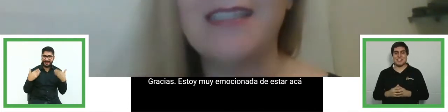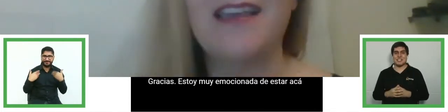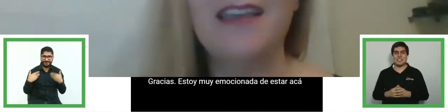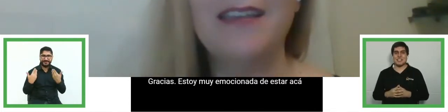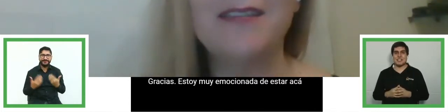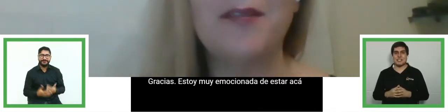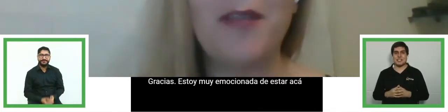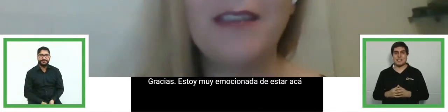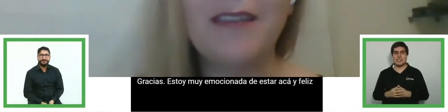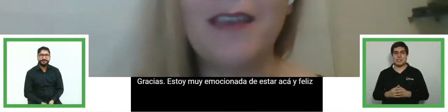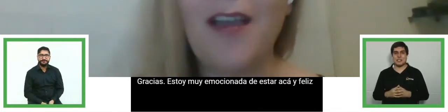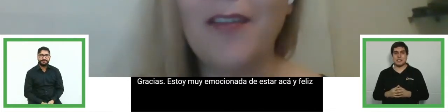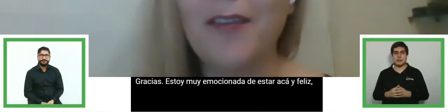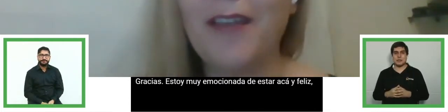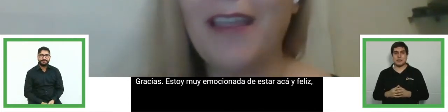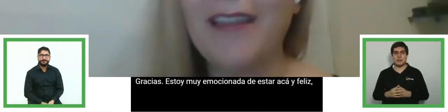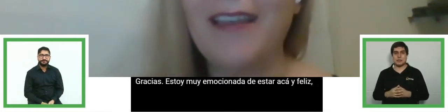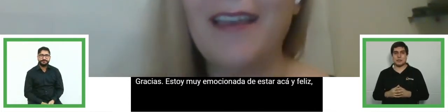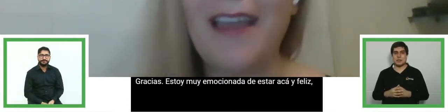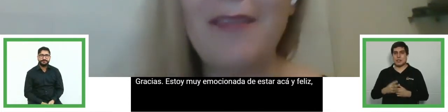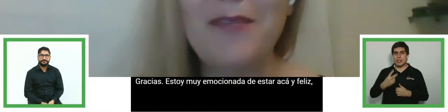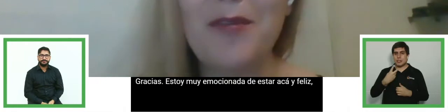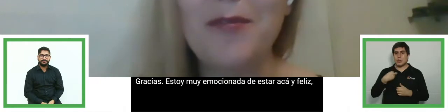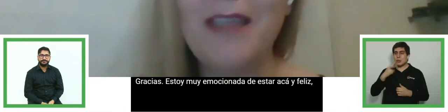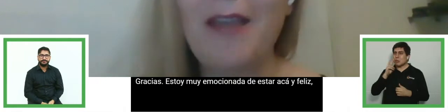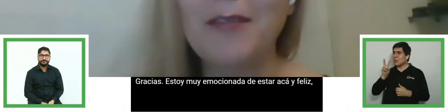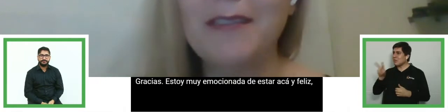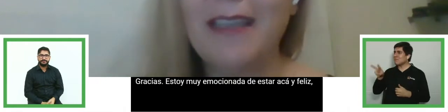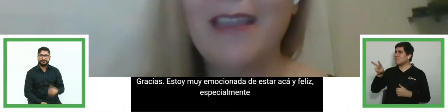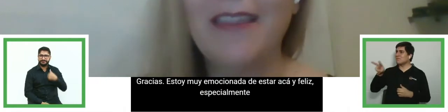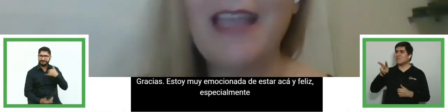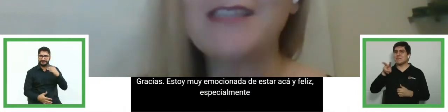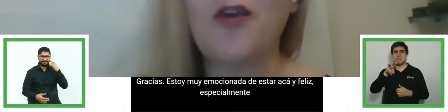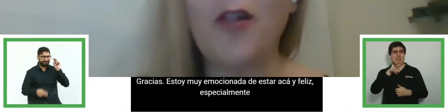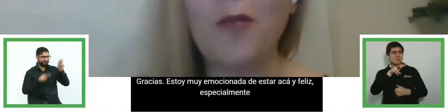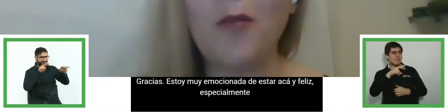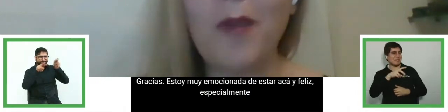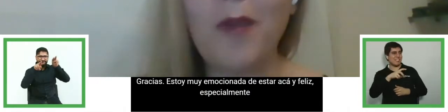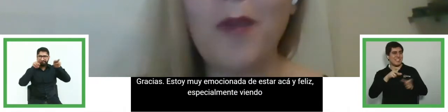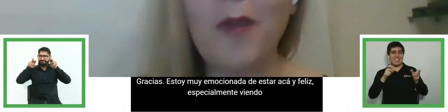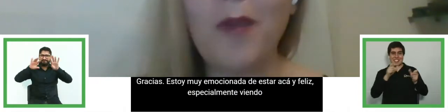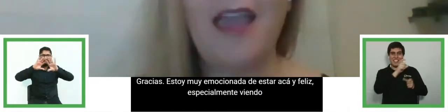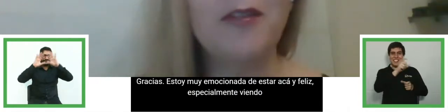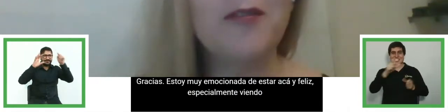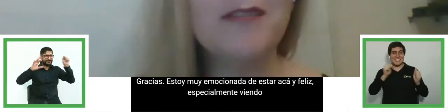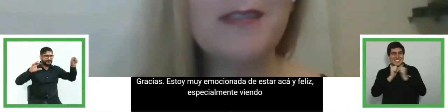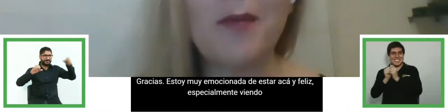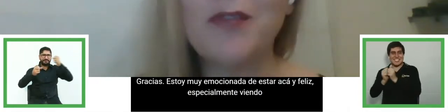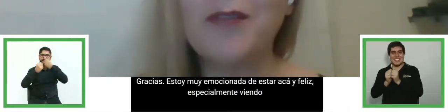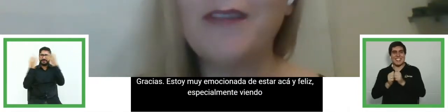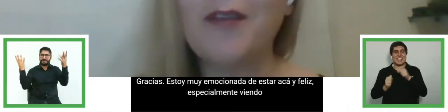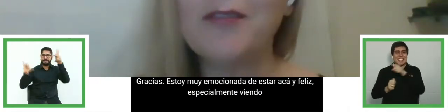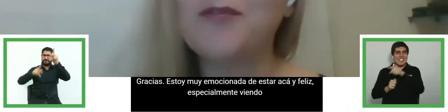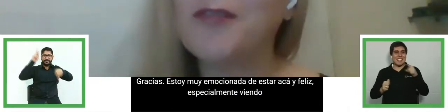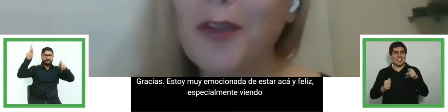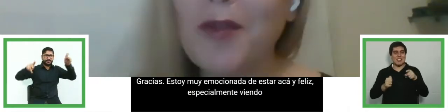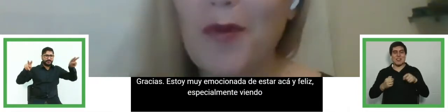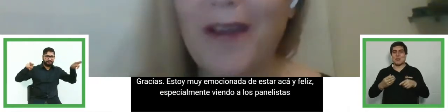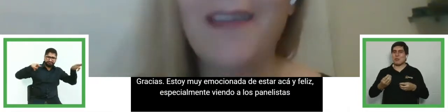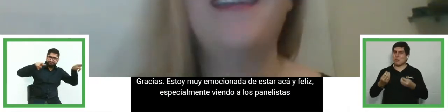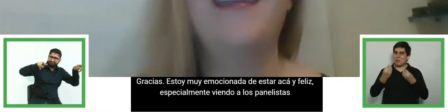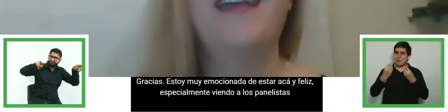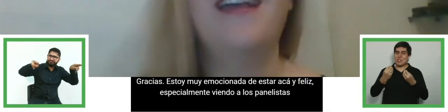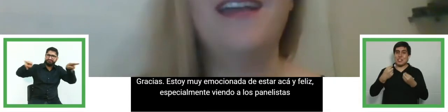especialmente viendo mis copanelistas. Es un gran honor y no tengo duda de que, como siempre, voy a usar